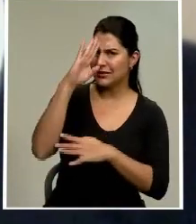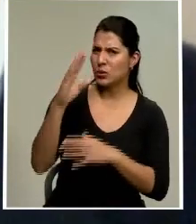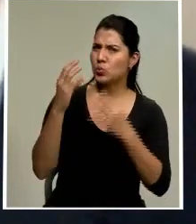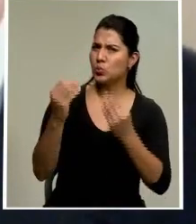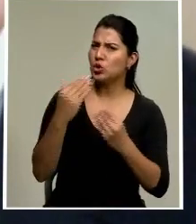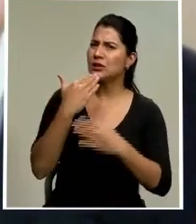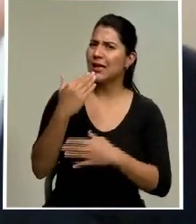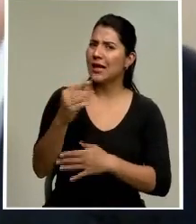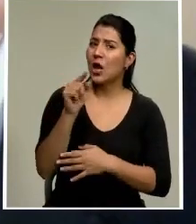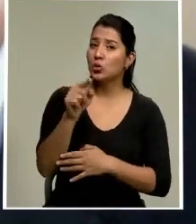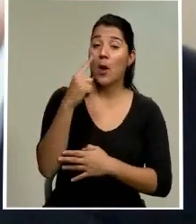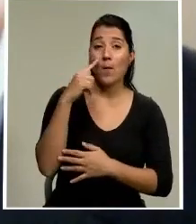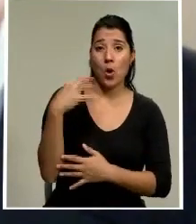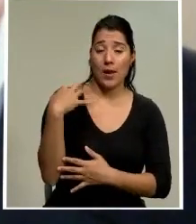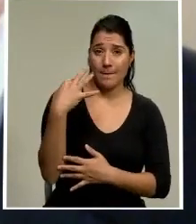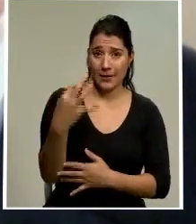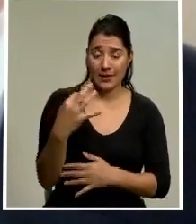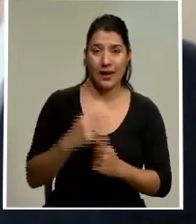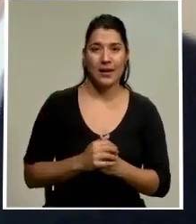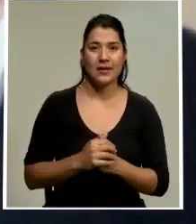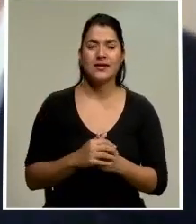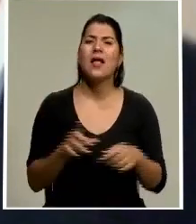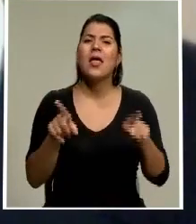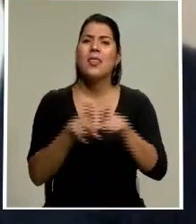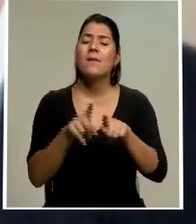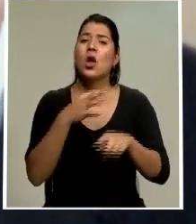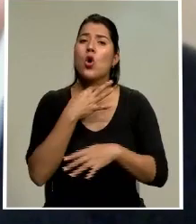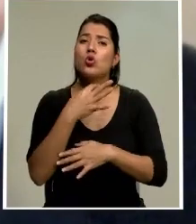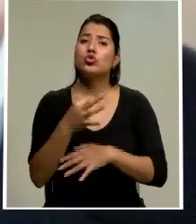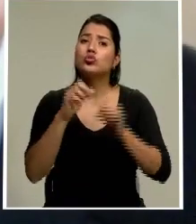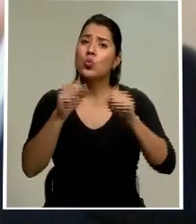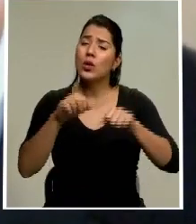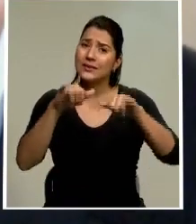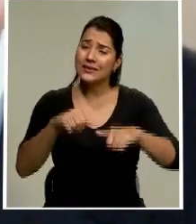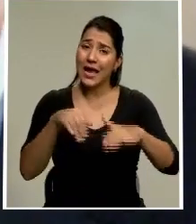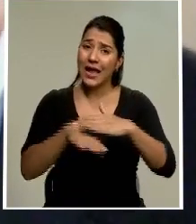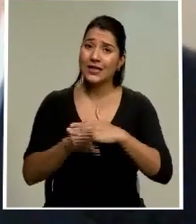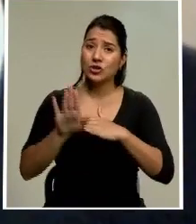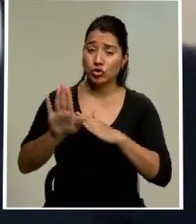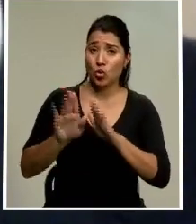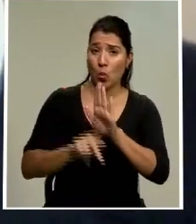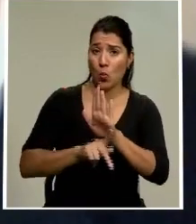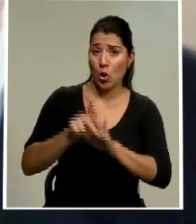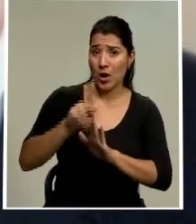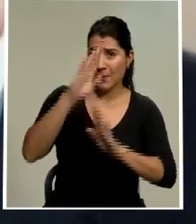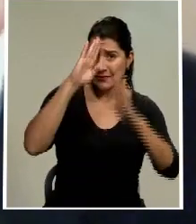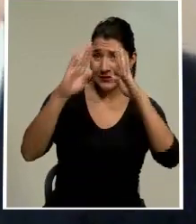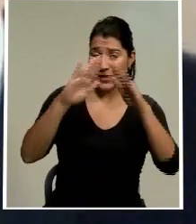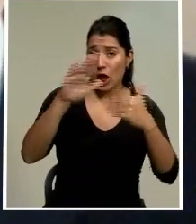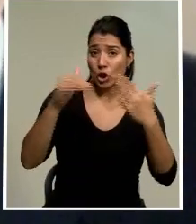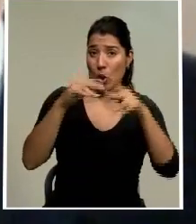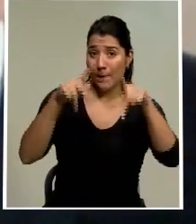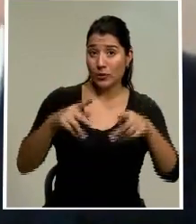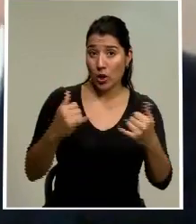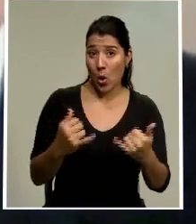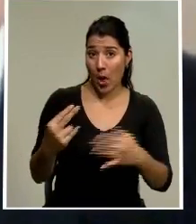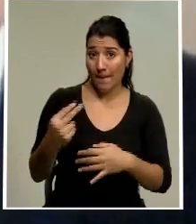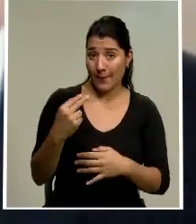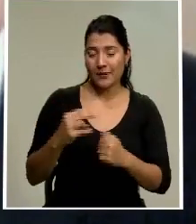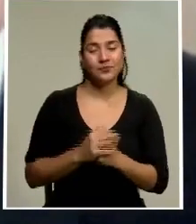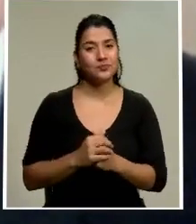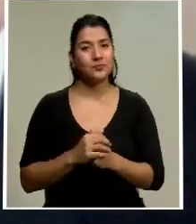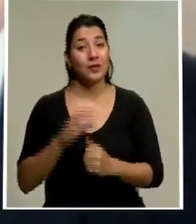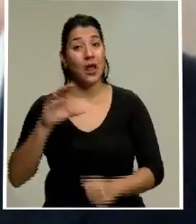la invitación y también un gusto estar en su programa y saludar también a toda la audiencia. Don